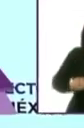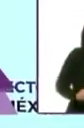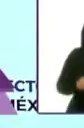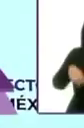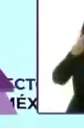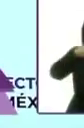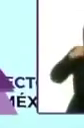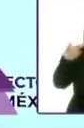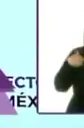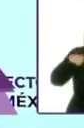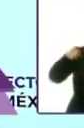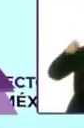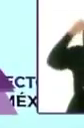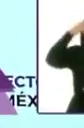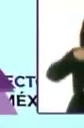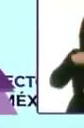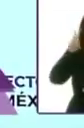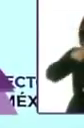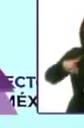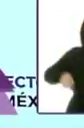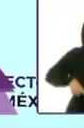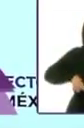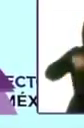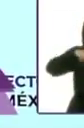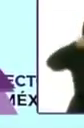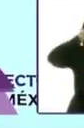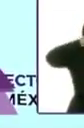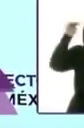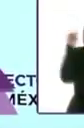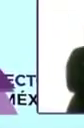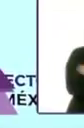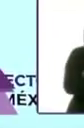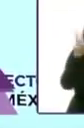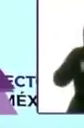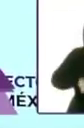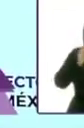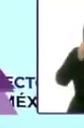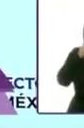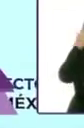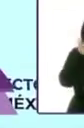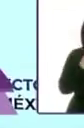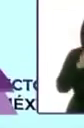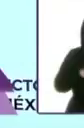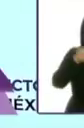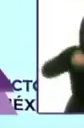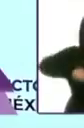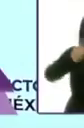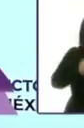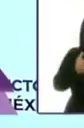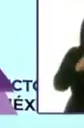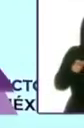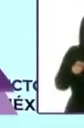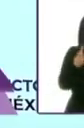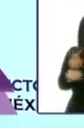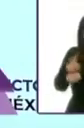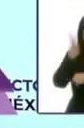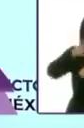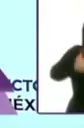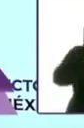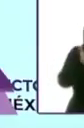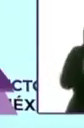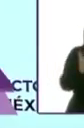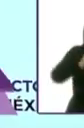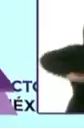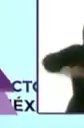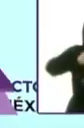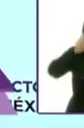hacer, ¿no? O sea, todos los candidatos creo que adolecen de eso, que el explicar cómo lo van a hacer. Hay propuestas que suenan